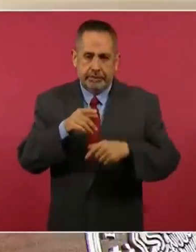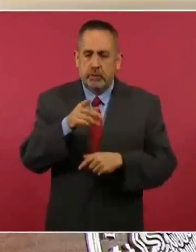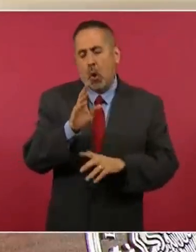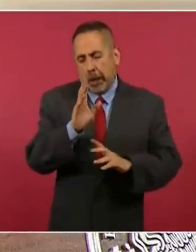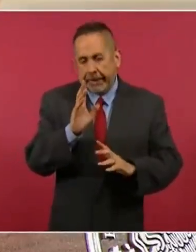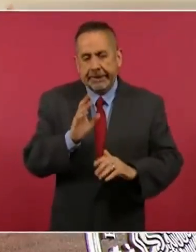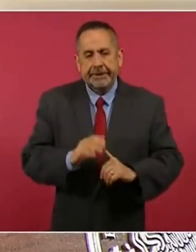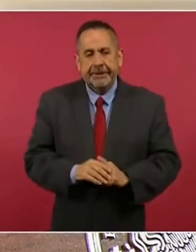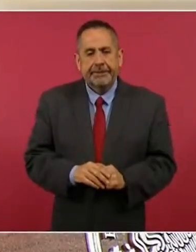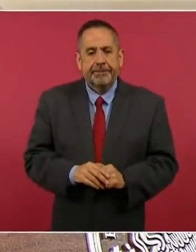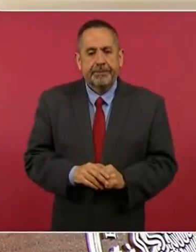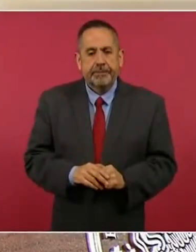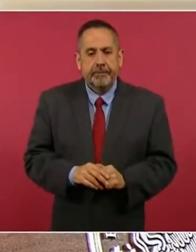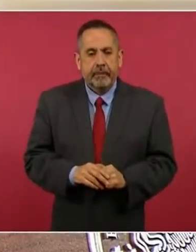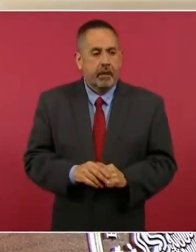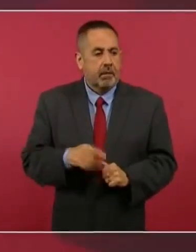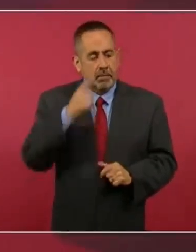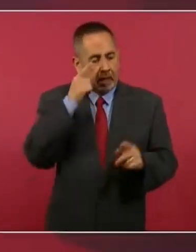Es